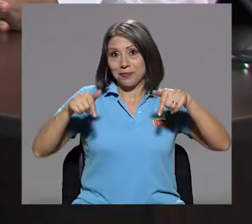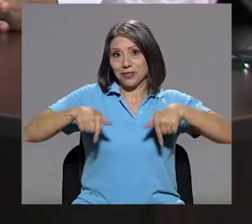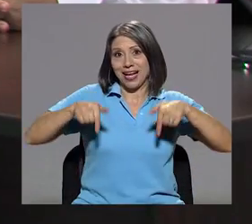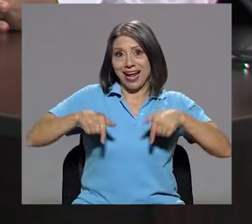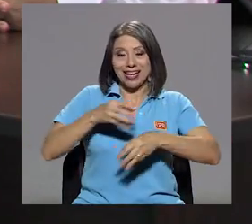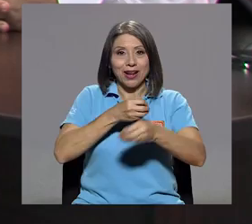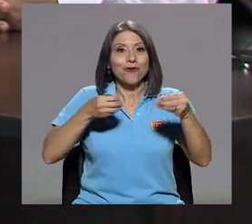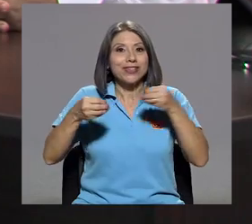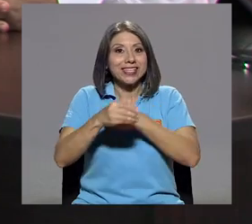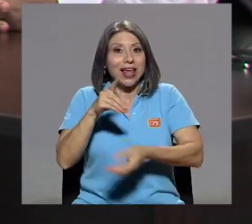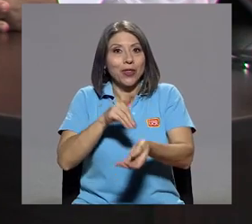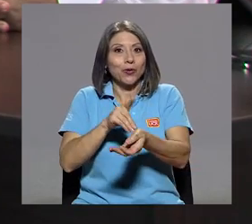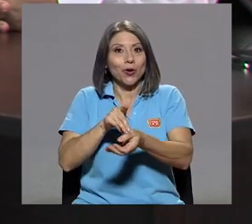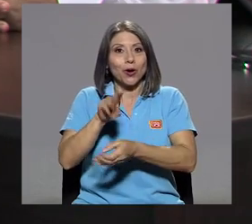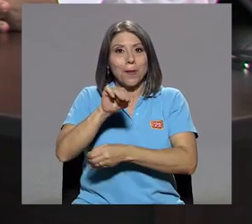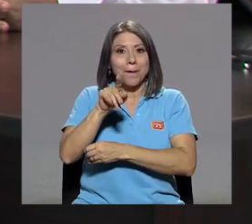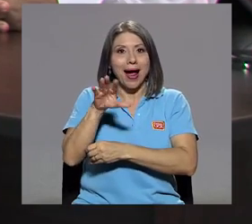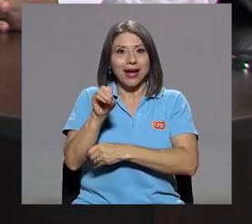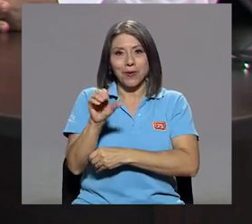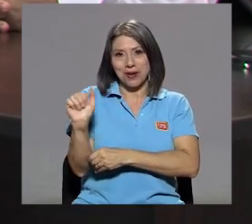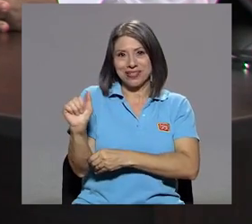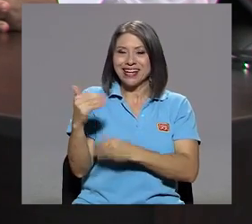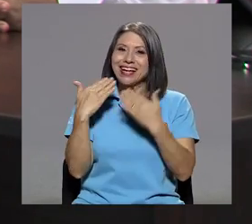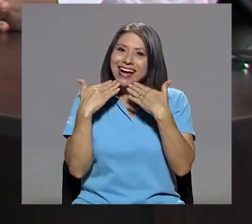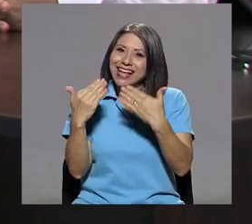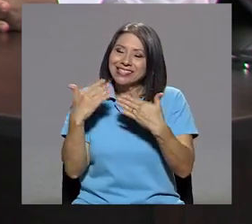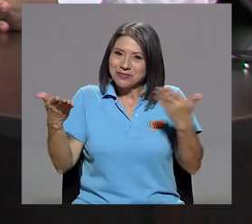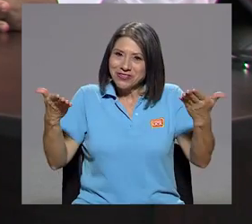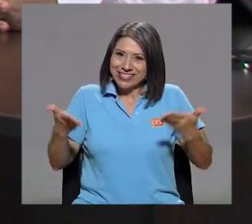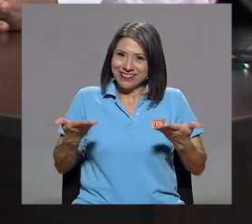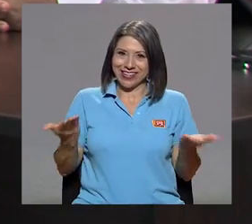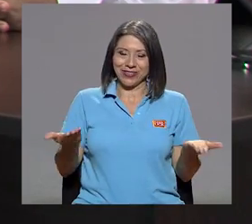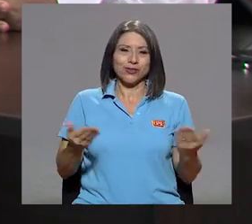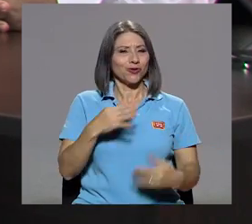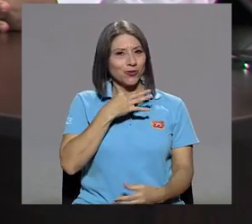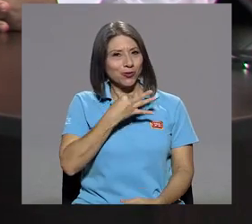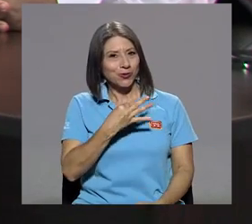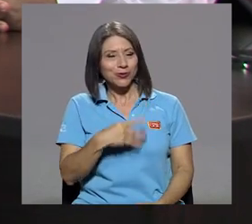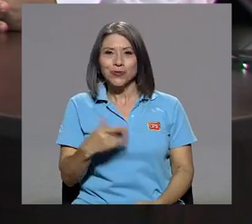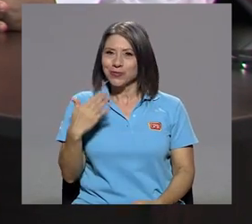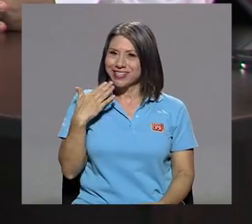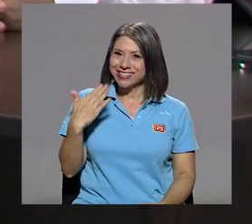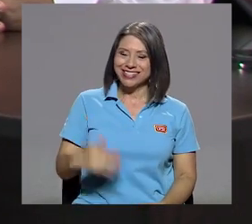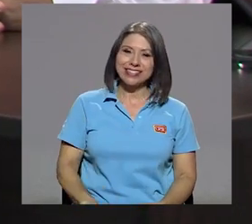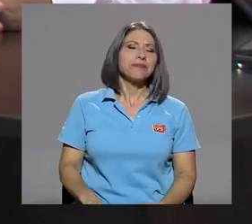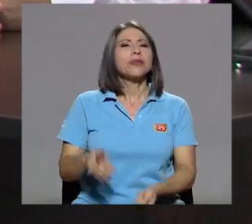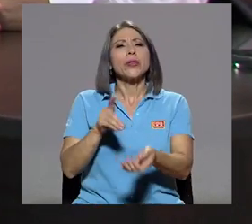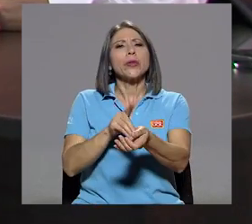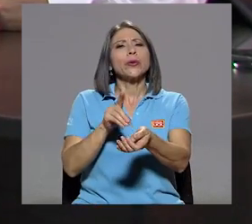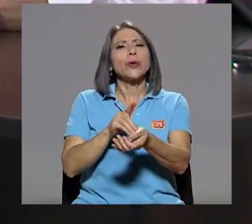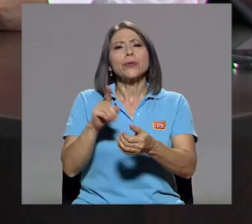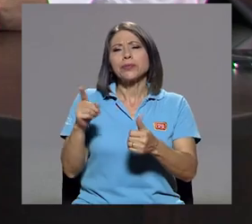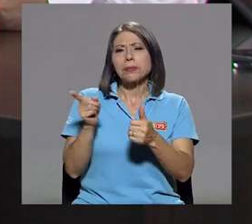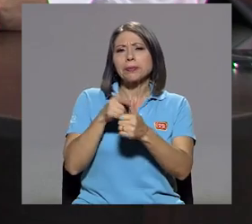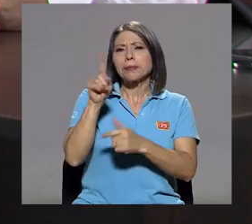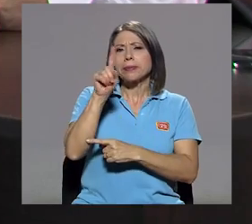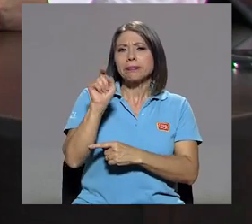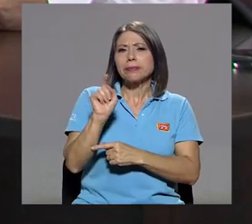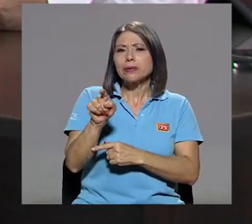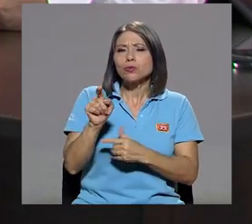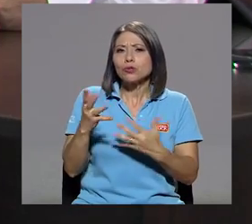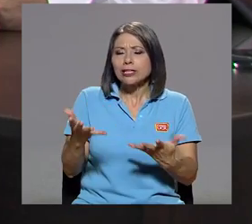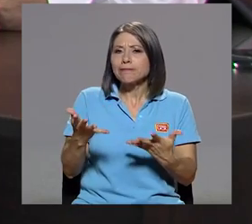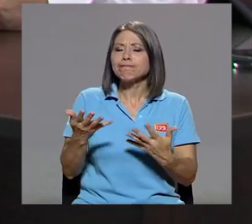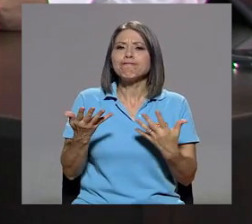Bueno, ya estamos acá en la oficina del doctor Mario Alpizar, a quien le agradecemos recibirnos el día de hoy. Muchas gracias. Doctor, la